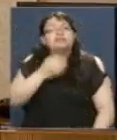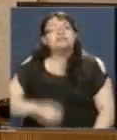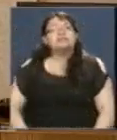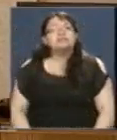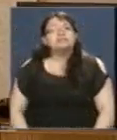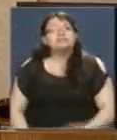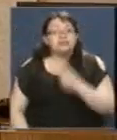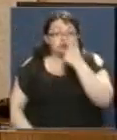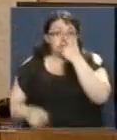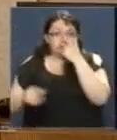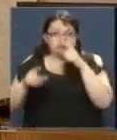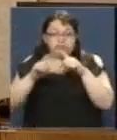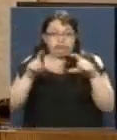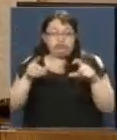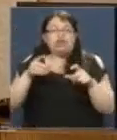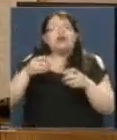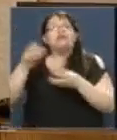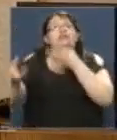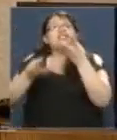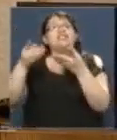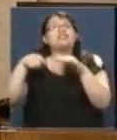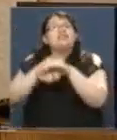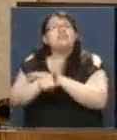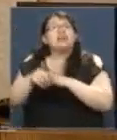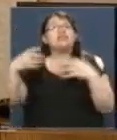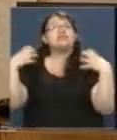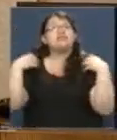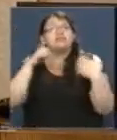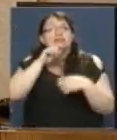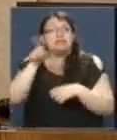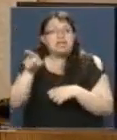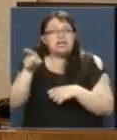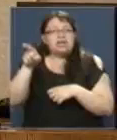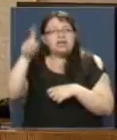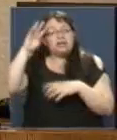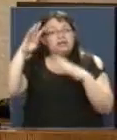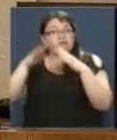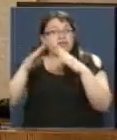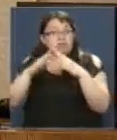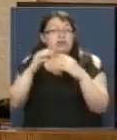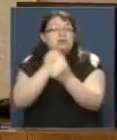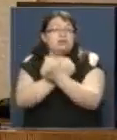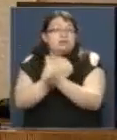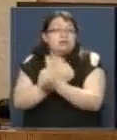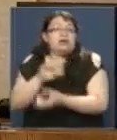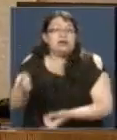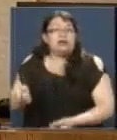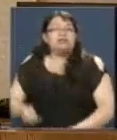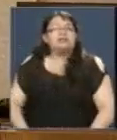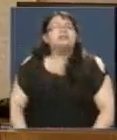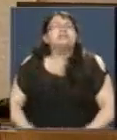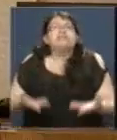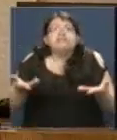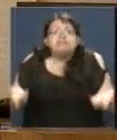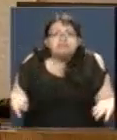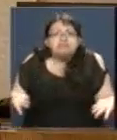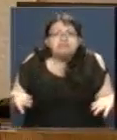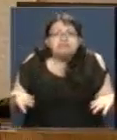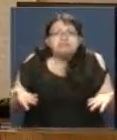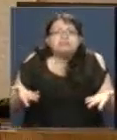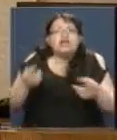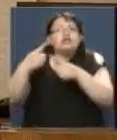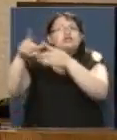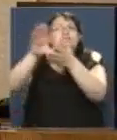Los incendios del metro tienen como responsables a las Fuerzas Armadas y a Carabineros. O sea, hasta de fuera del